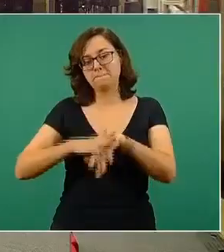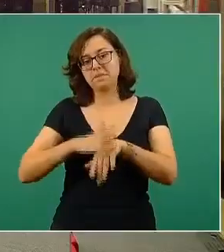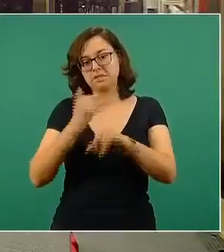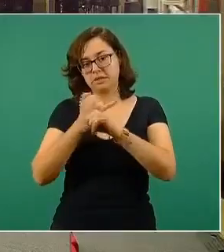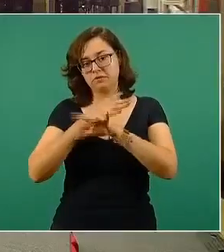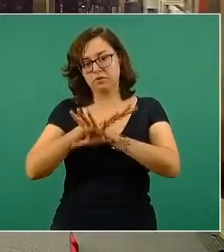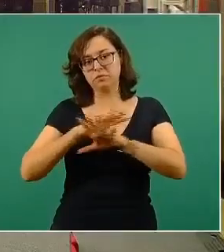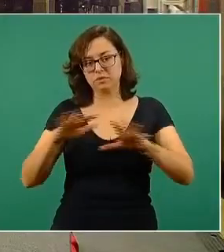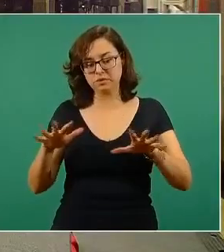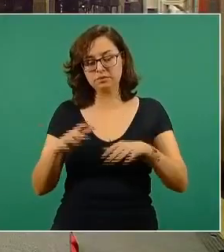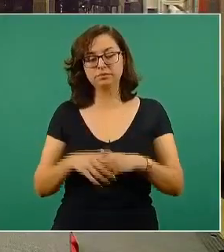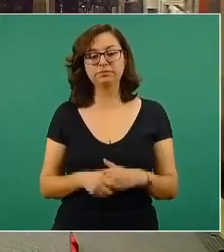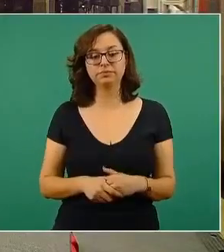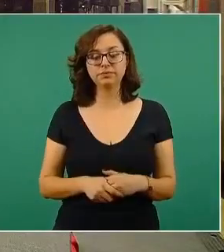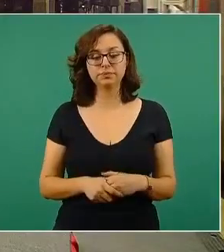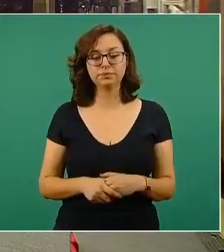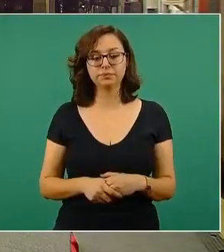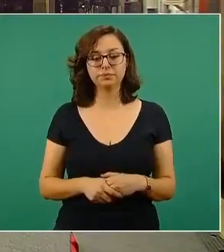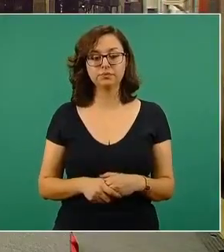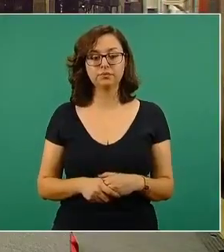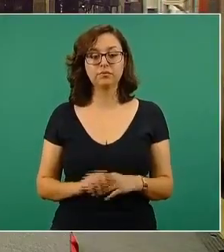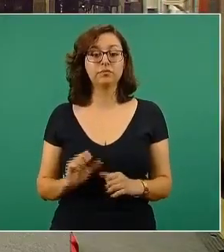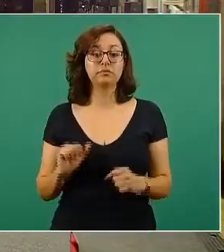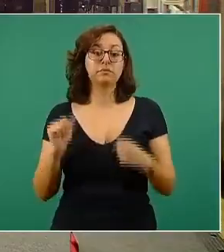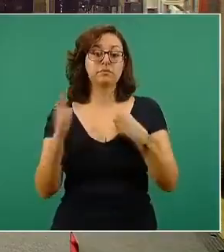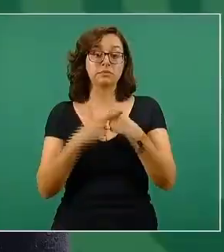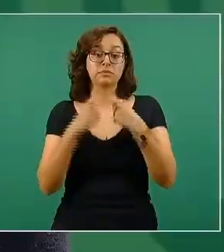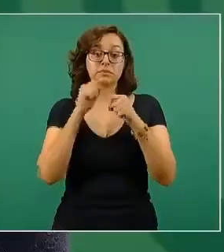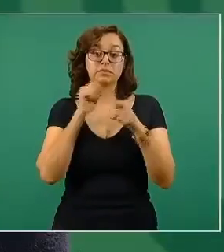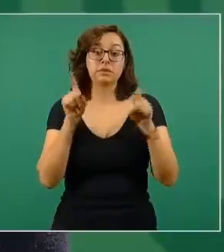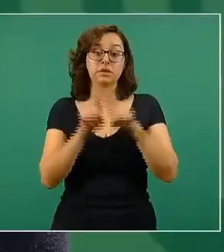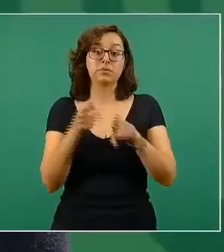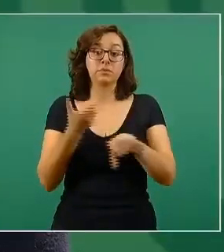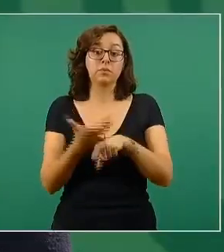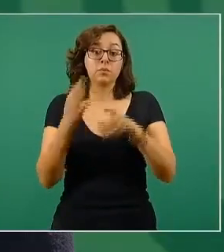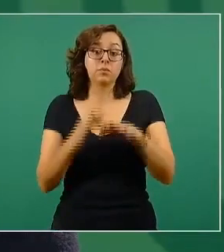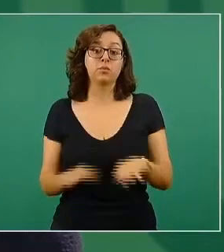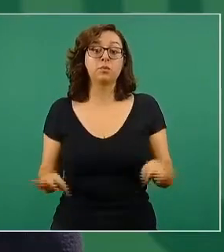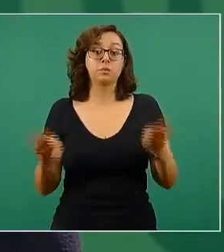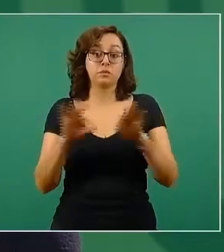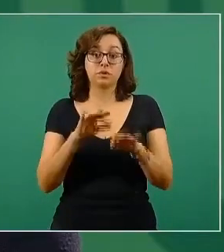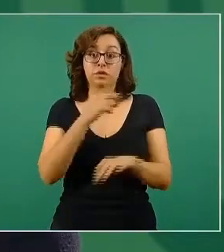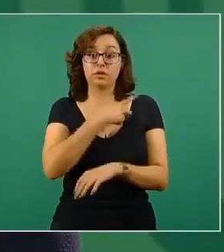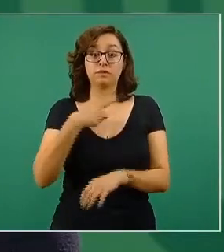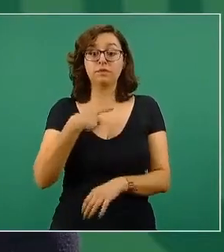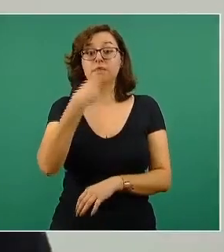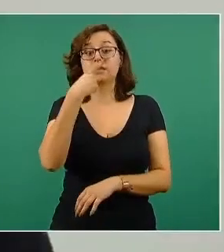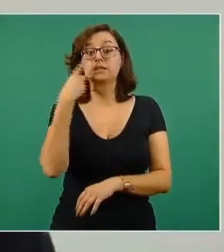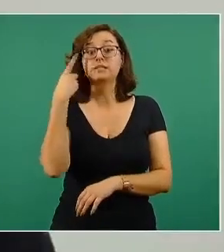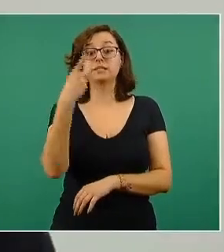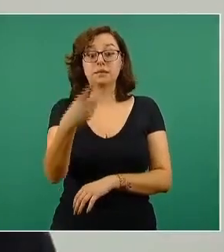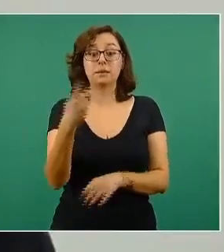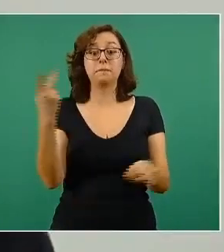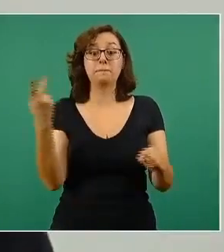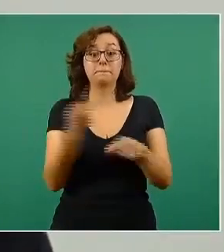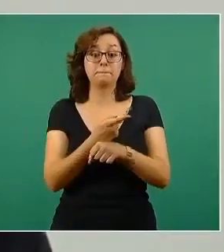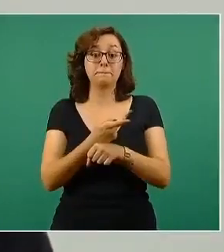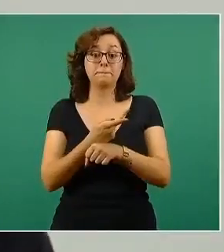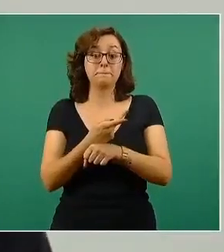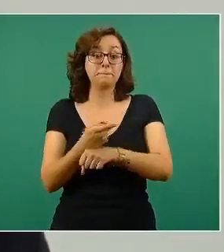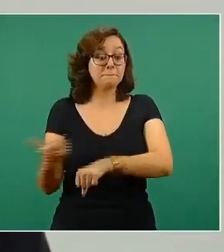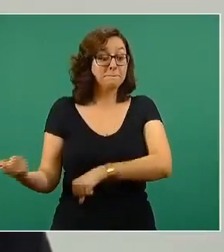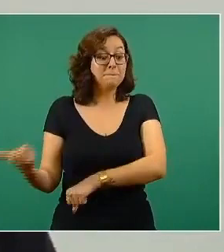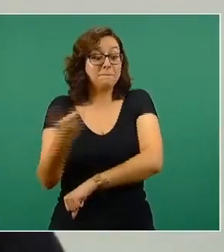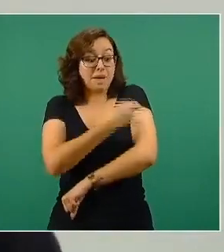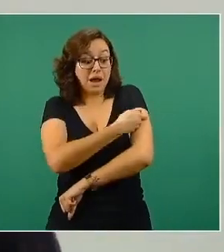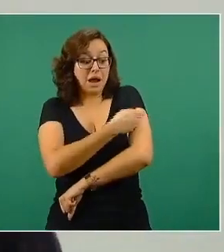de estos estudios. Y bueno, algo que definitivamente en este momento no se tiene es si los anticuerpos que se generan por